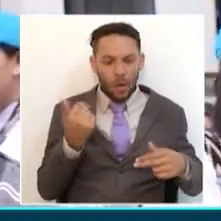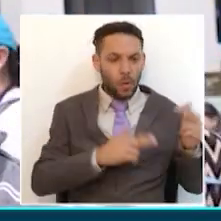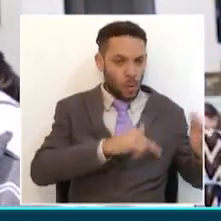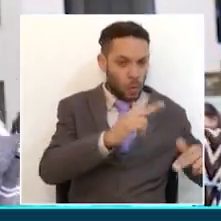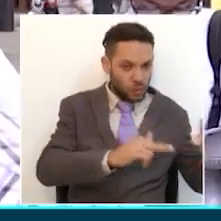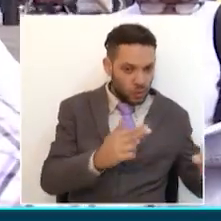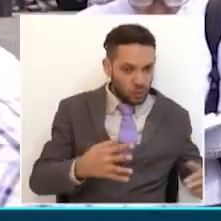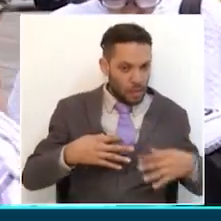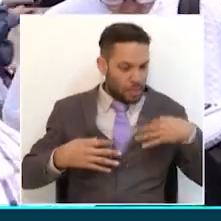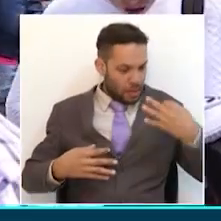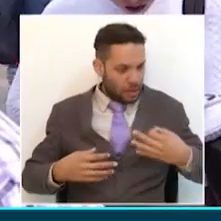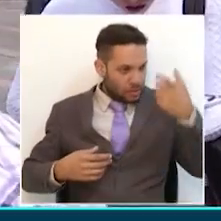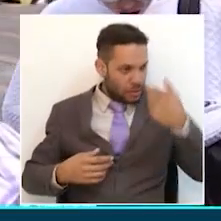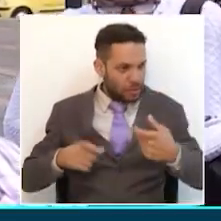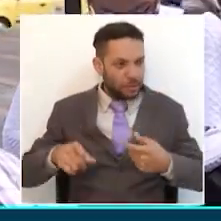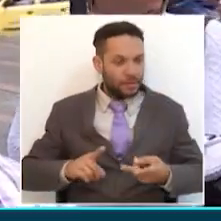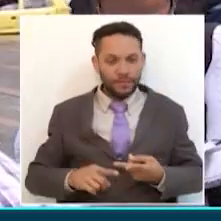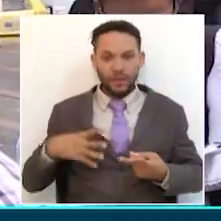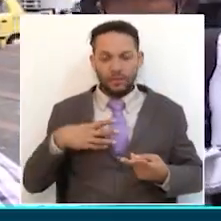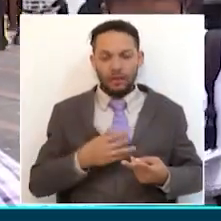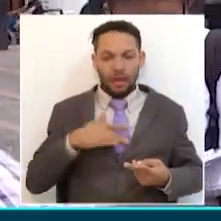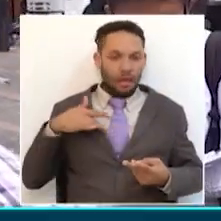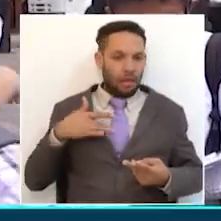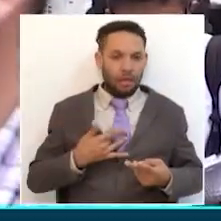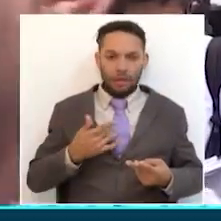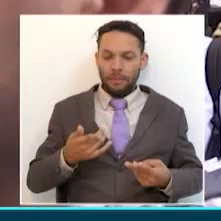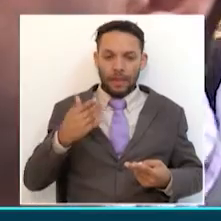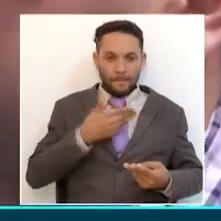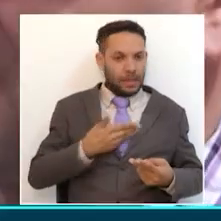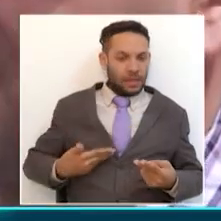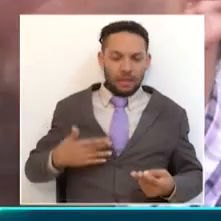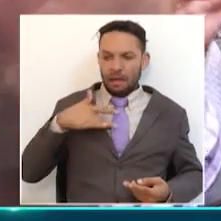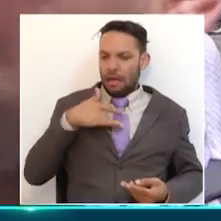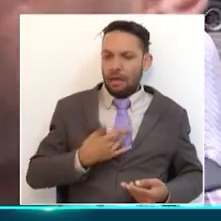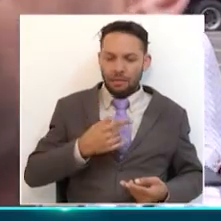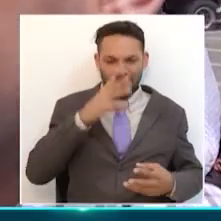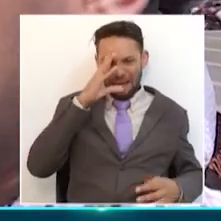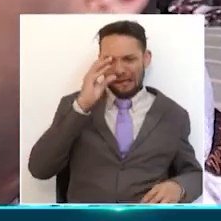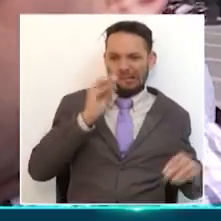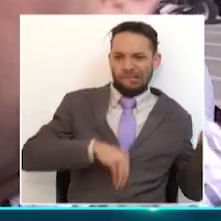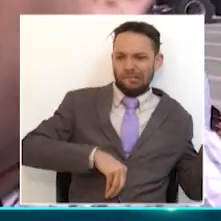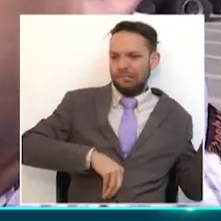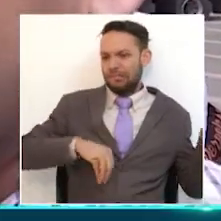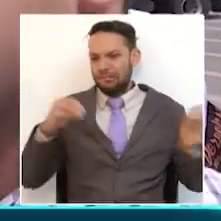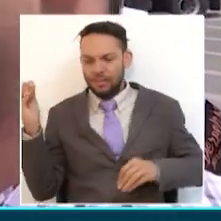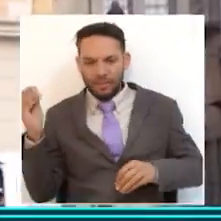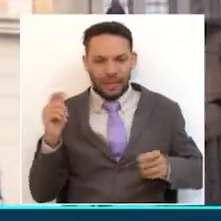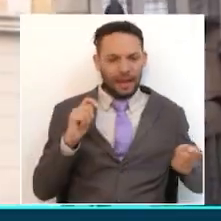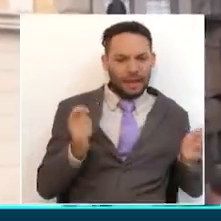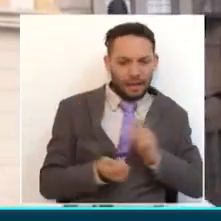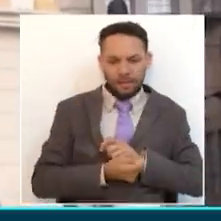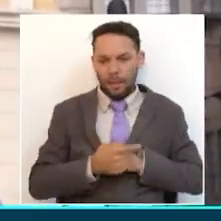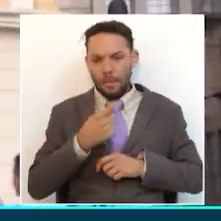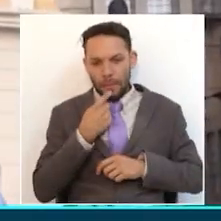más honestidad. Por mucho inconformismo con el presidente, que no están de acuerdo con ese reajuste o bueno, no sé.